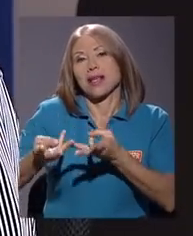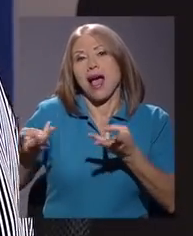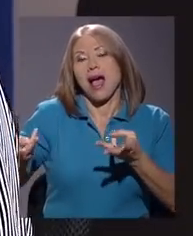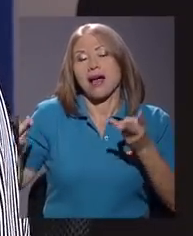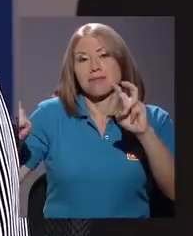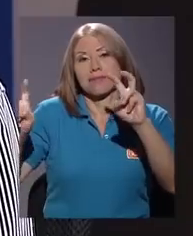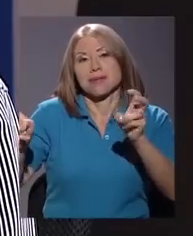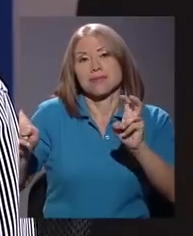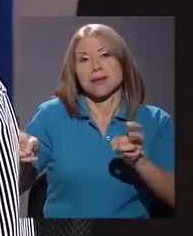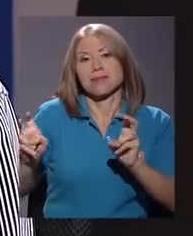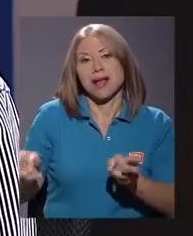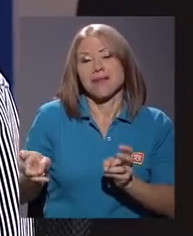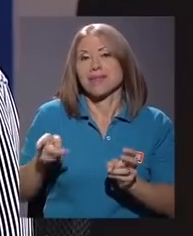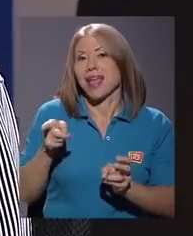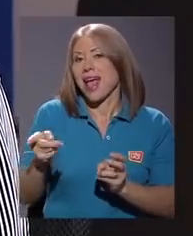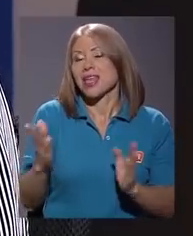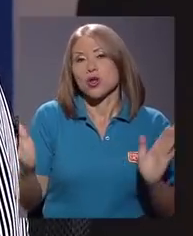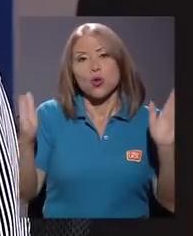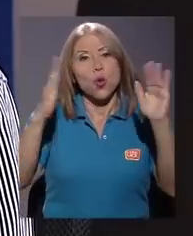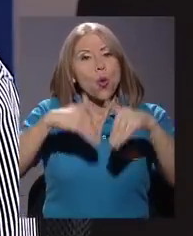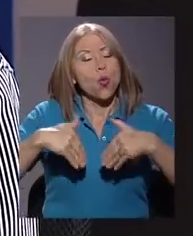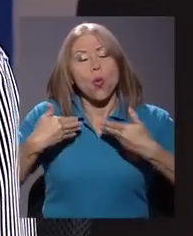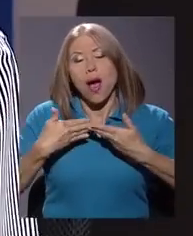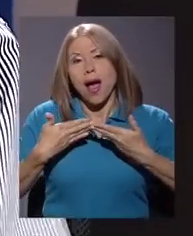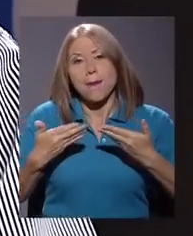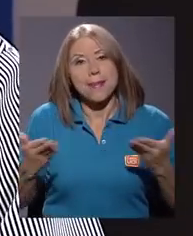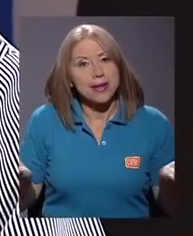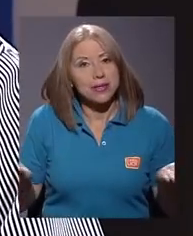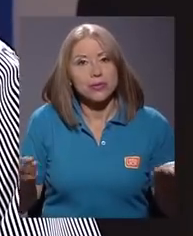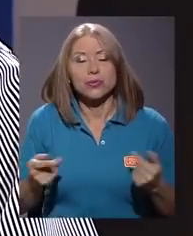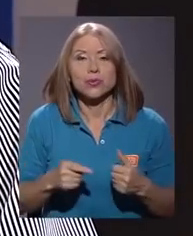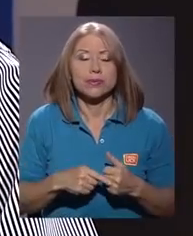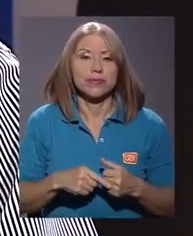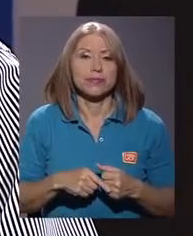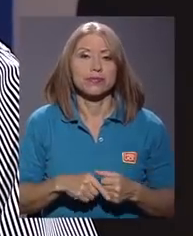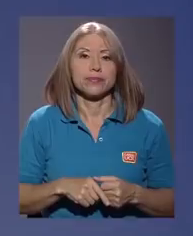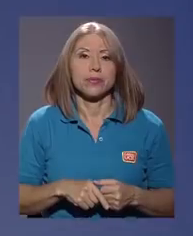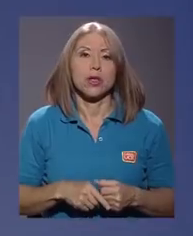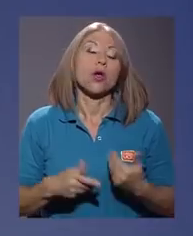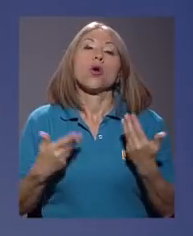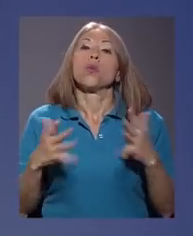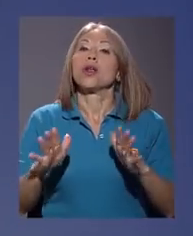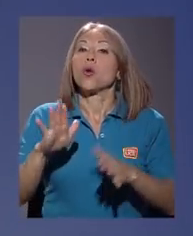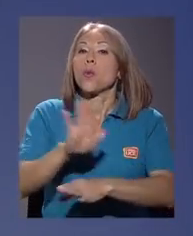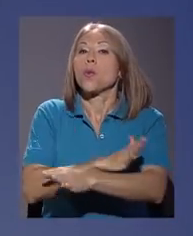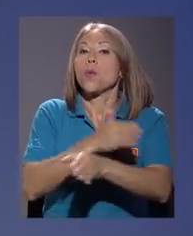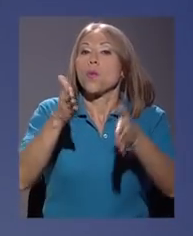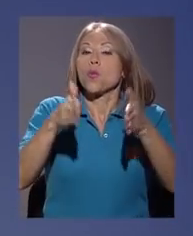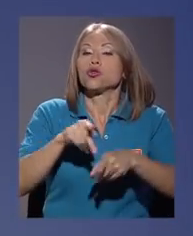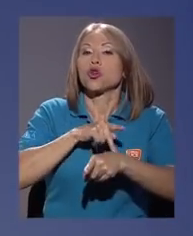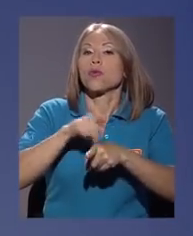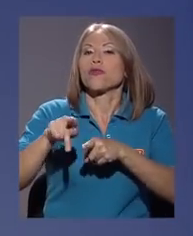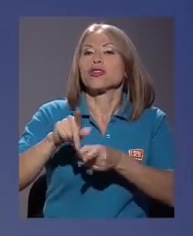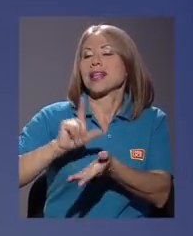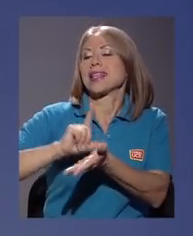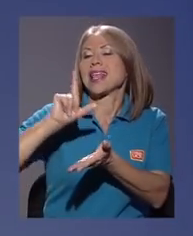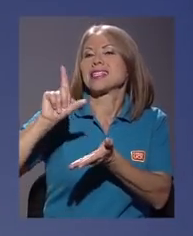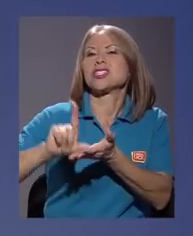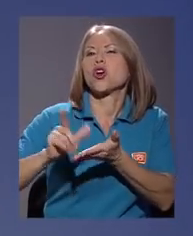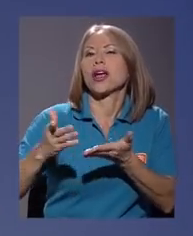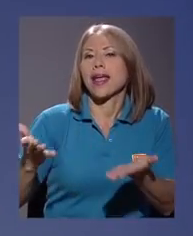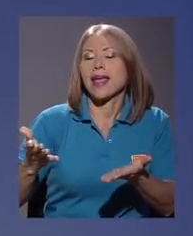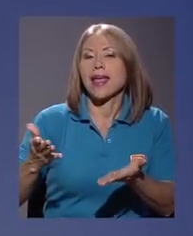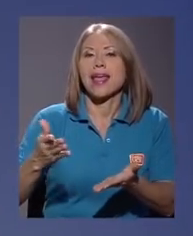que no no hubo tanta apertura Entonces yo creo que una gran lección de los músicos profesionales Es la disciplina que